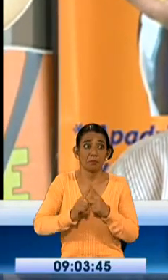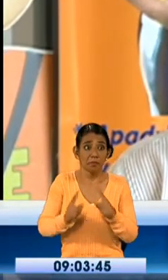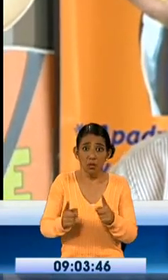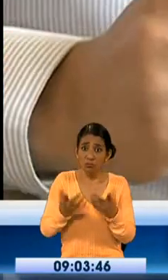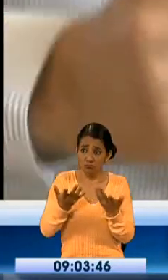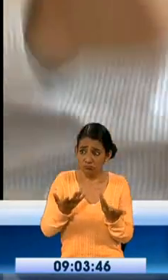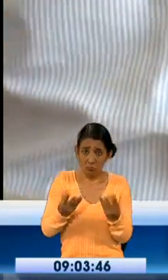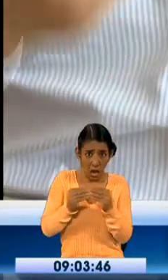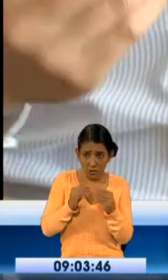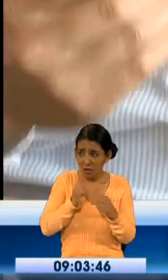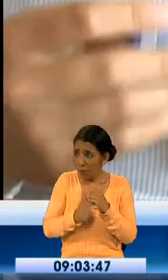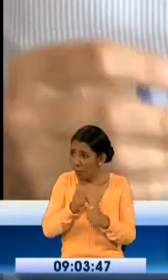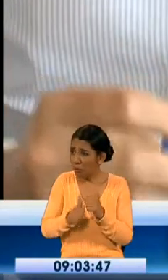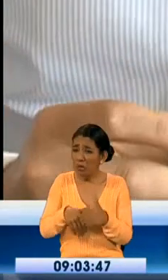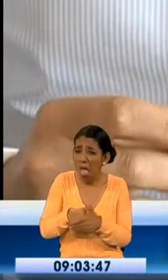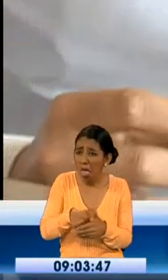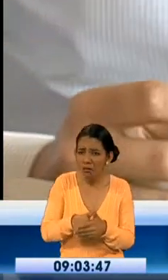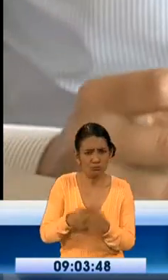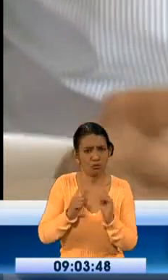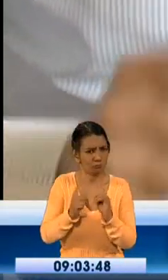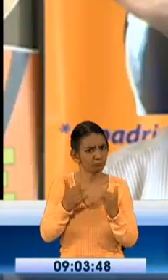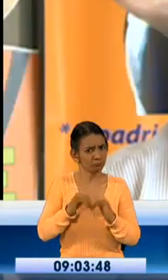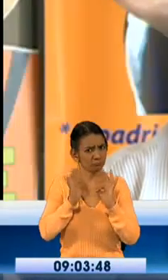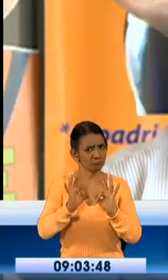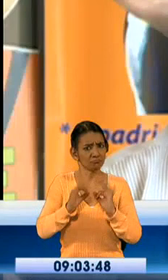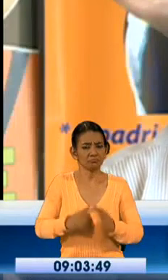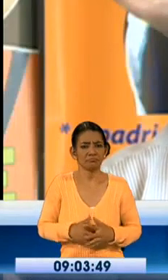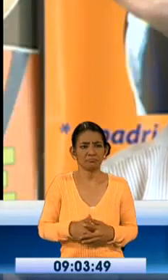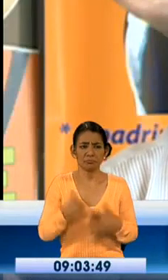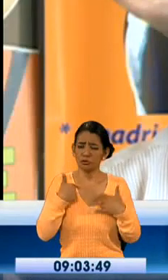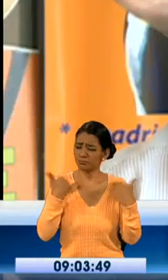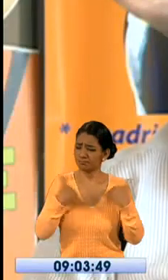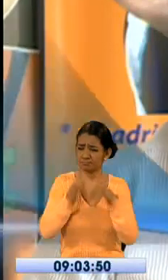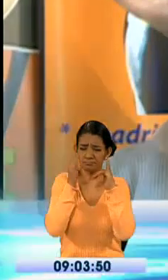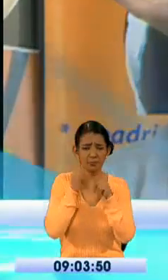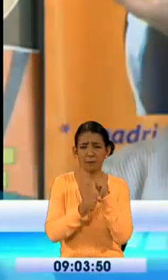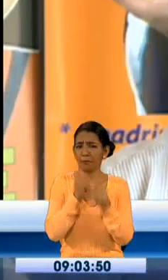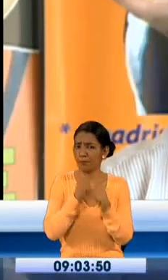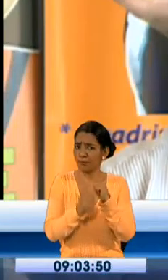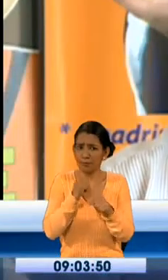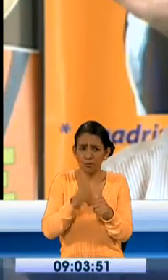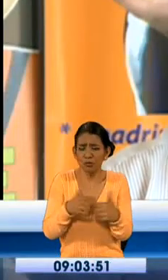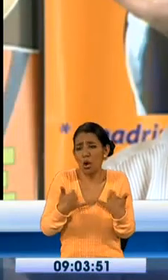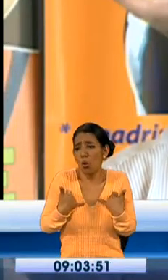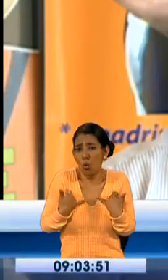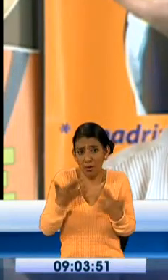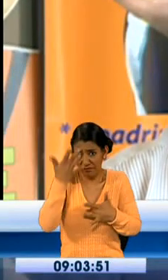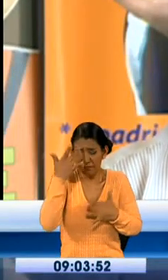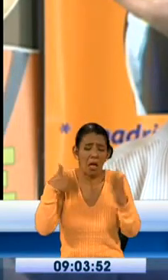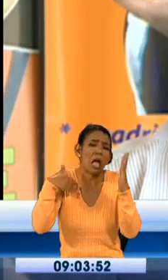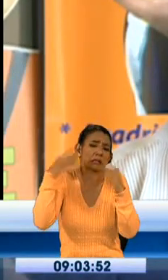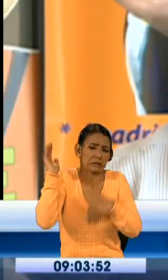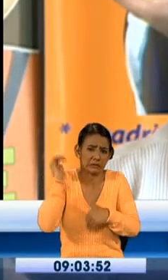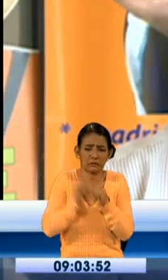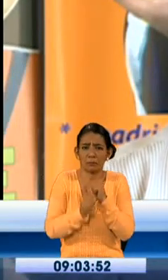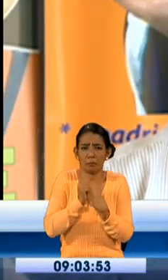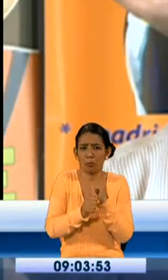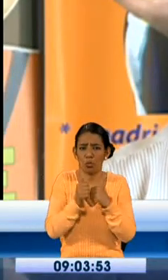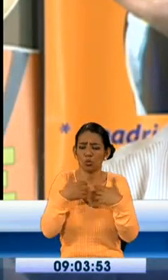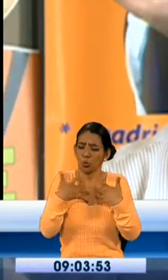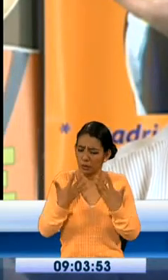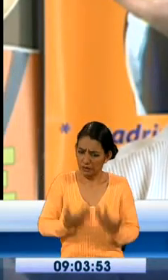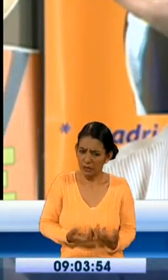de incursionar en actividades deportivas. Lo realizo, es más, me he inspirado mucho más. Yo ahora trato de